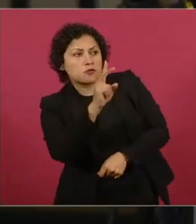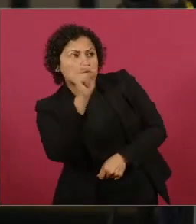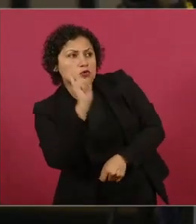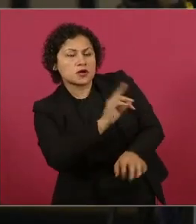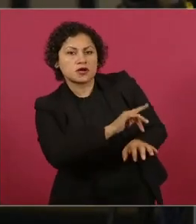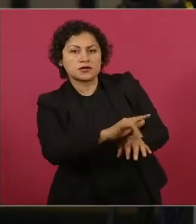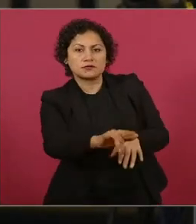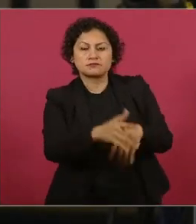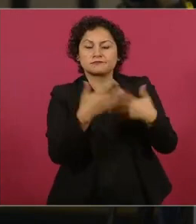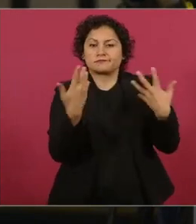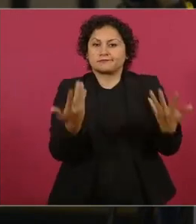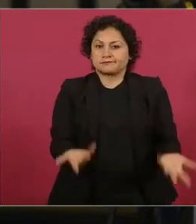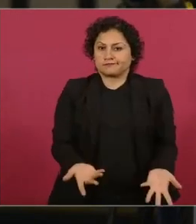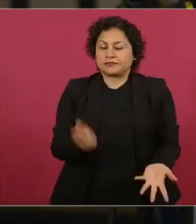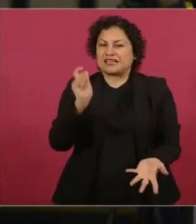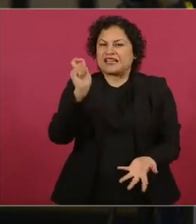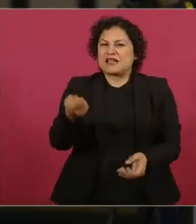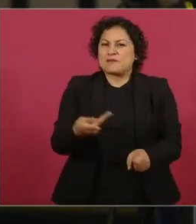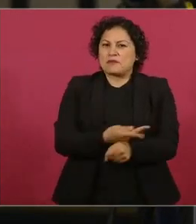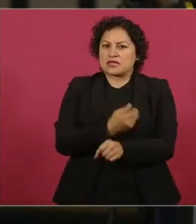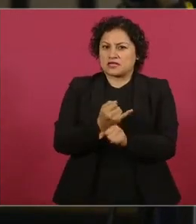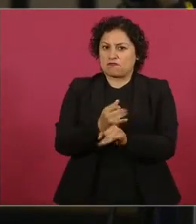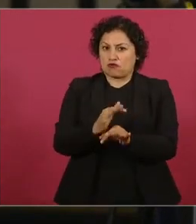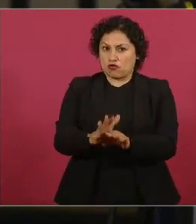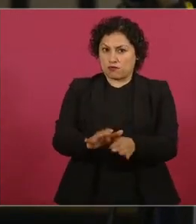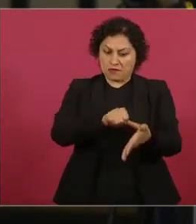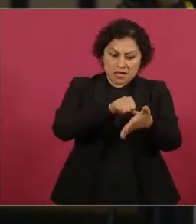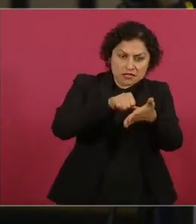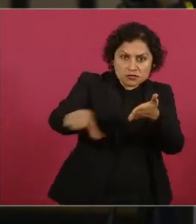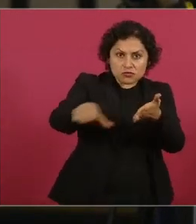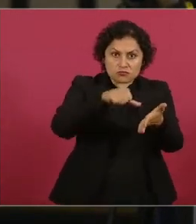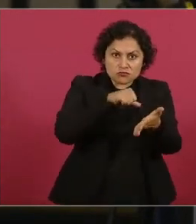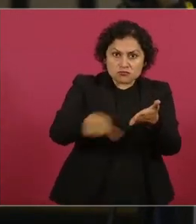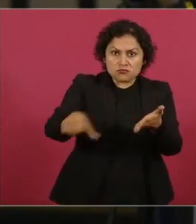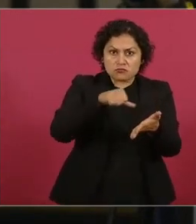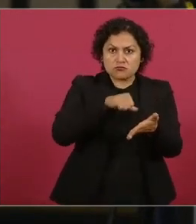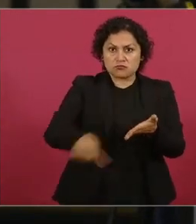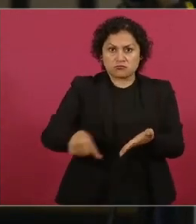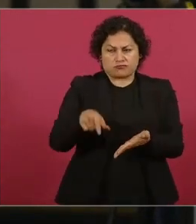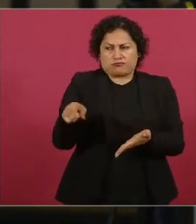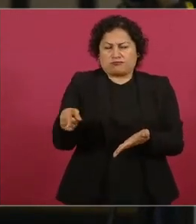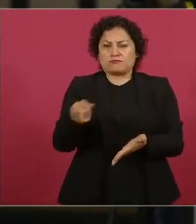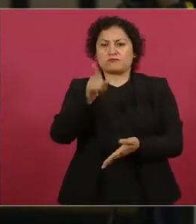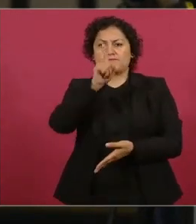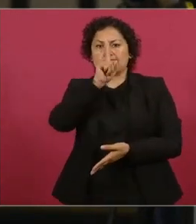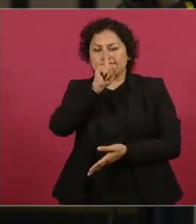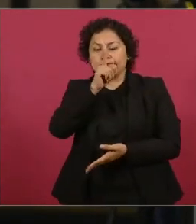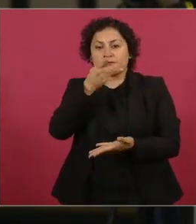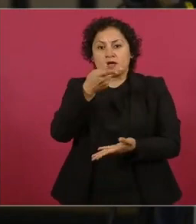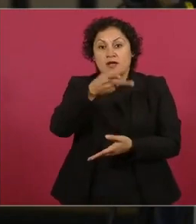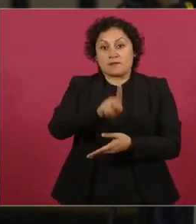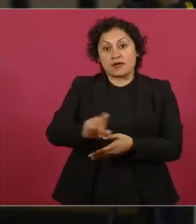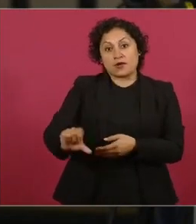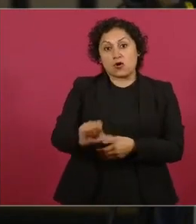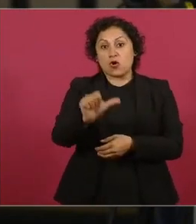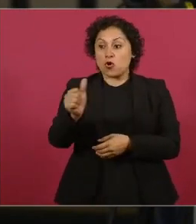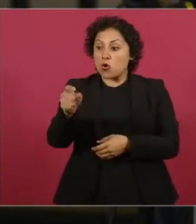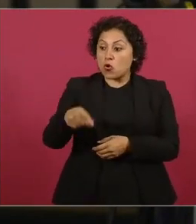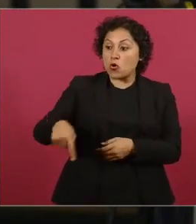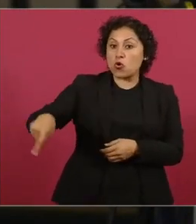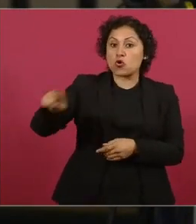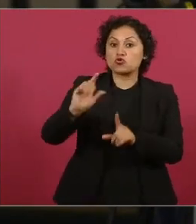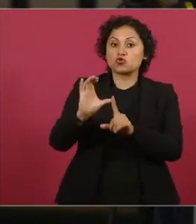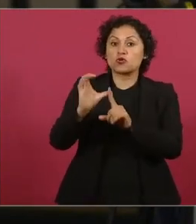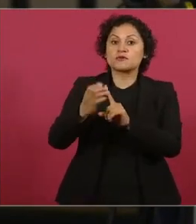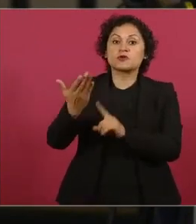en 2016 esta información, sino que censuraron todos los gastos personales hechos por los comisionados de aquel